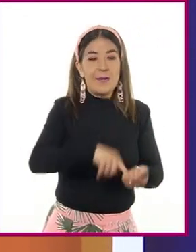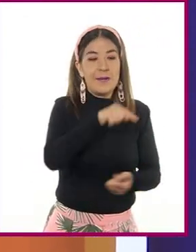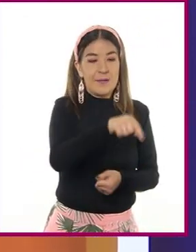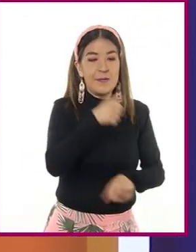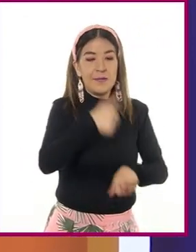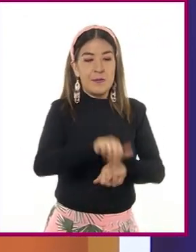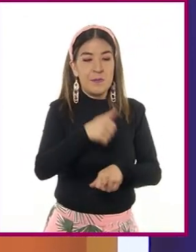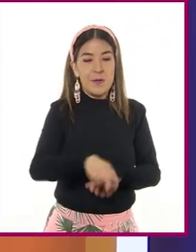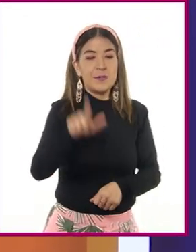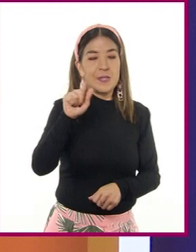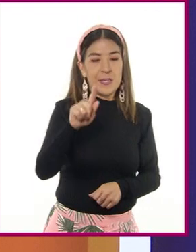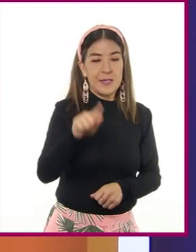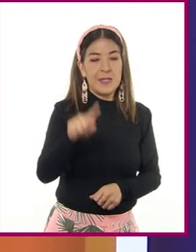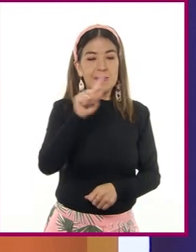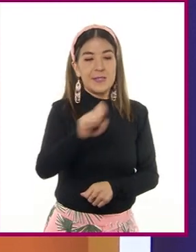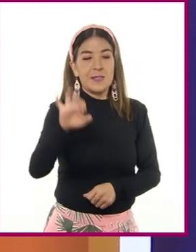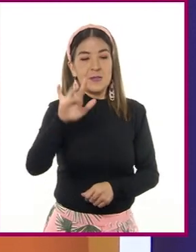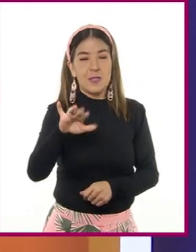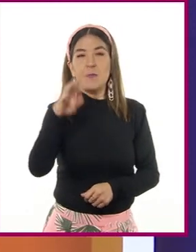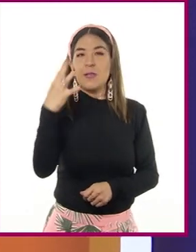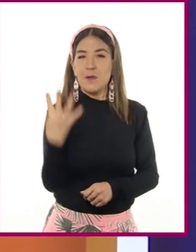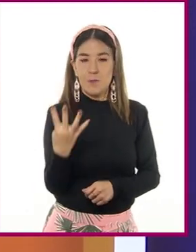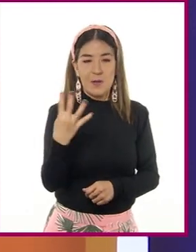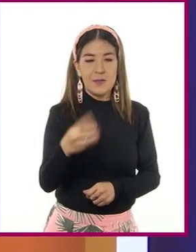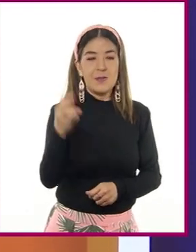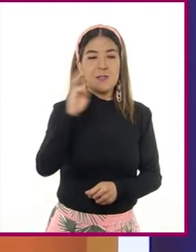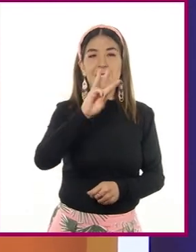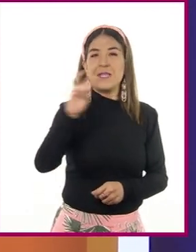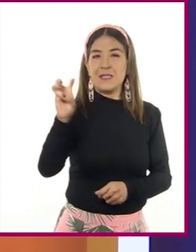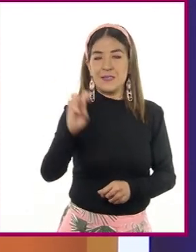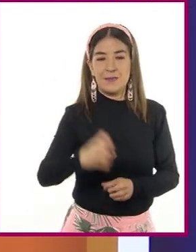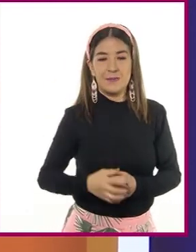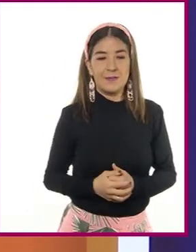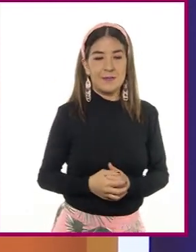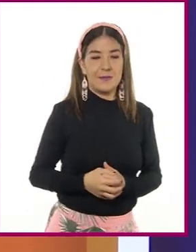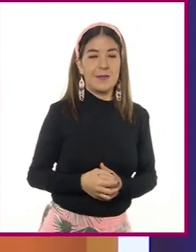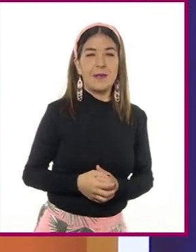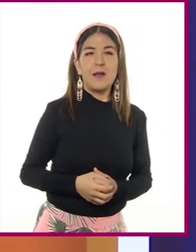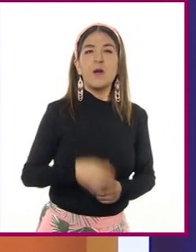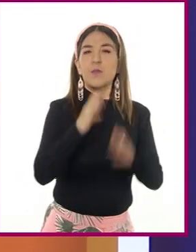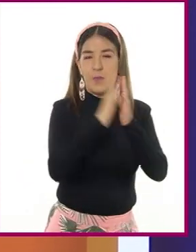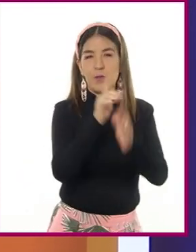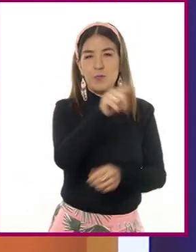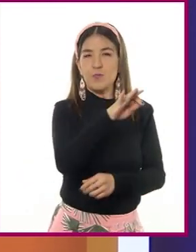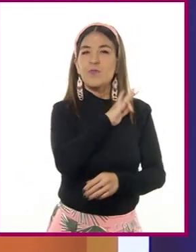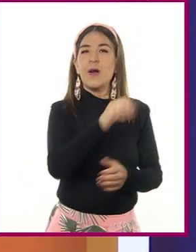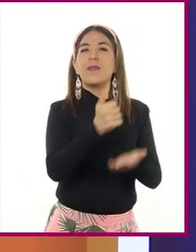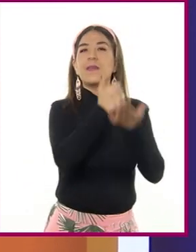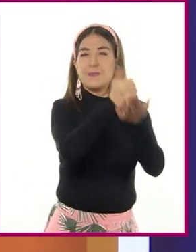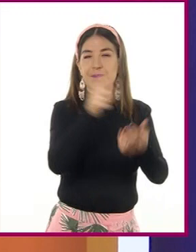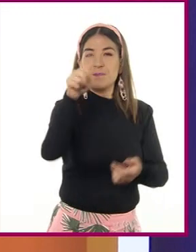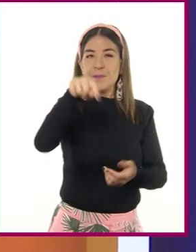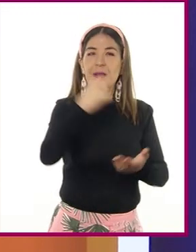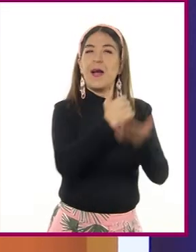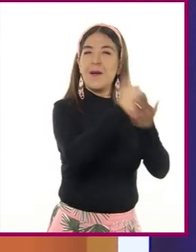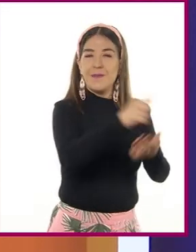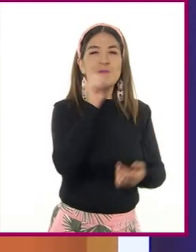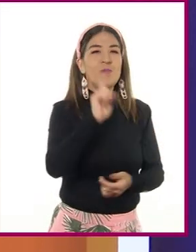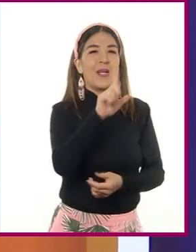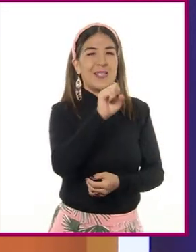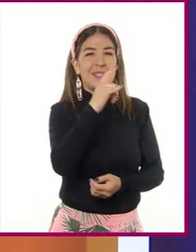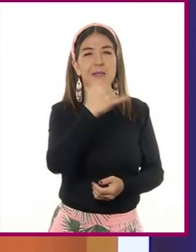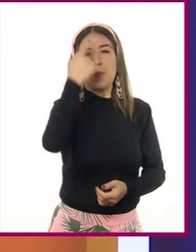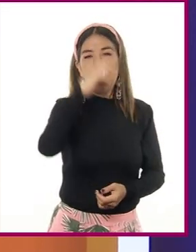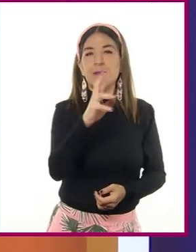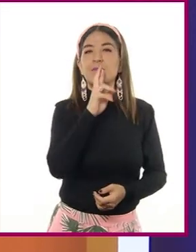los números 70, 154 y 300. Por favor, ayuden a Leslie a encontrar los